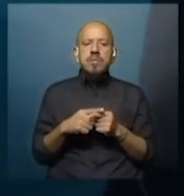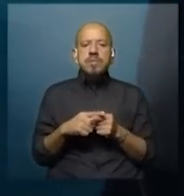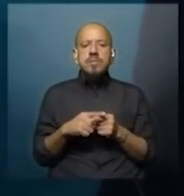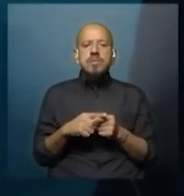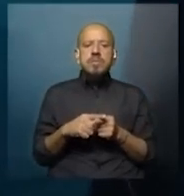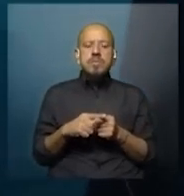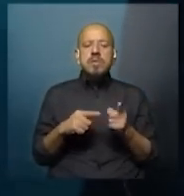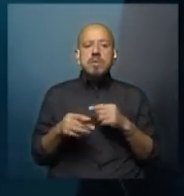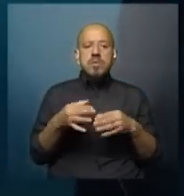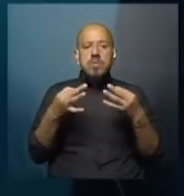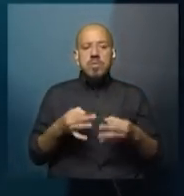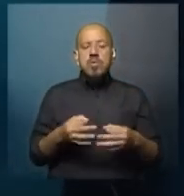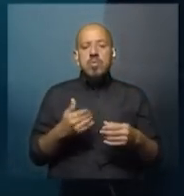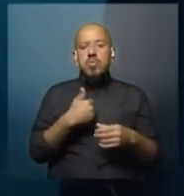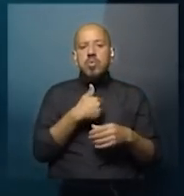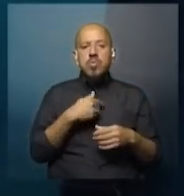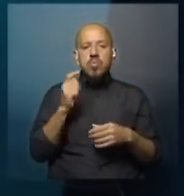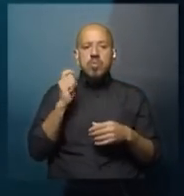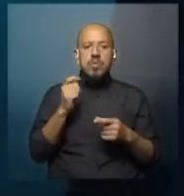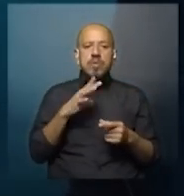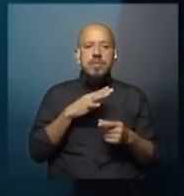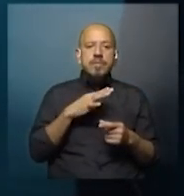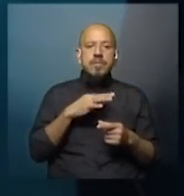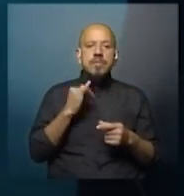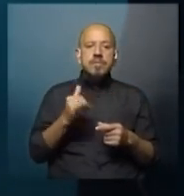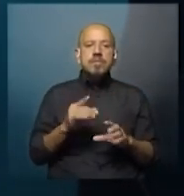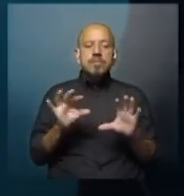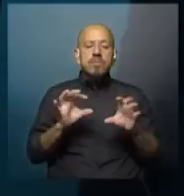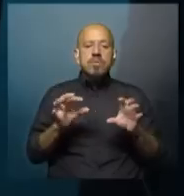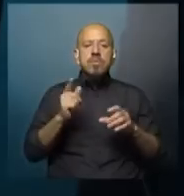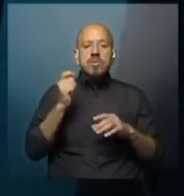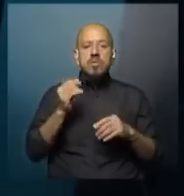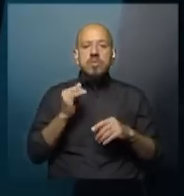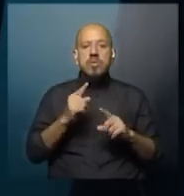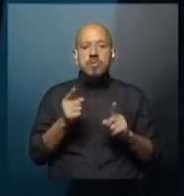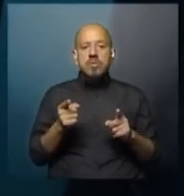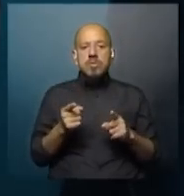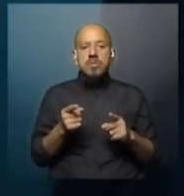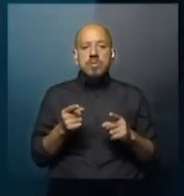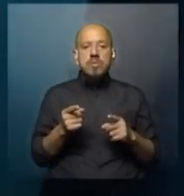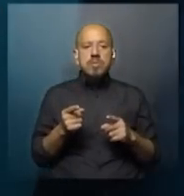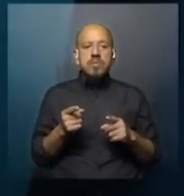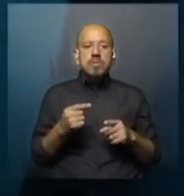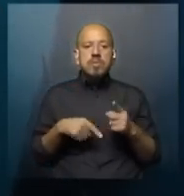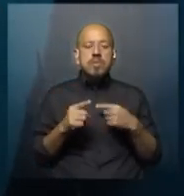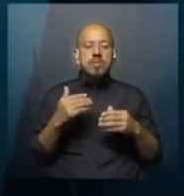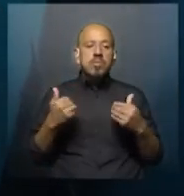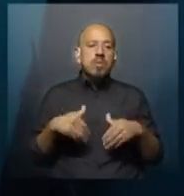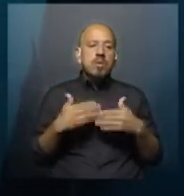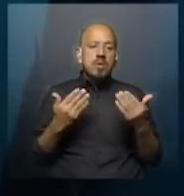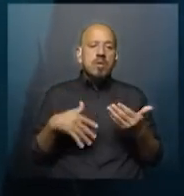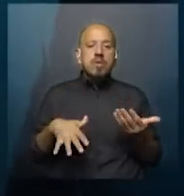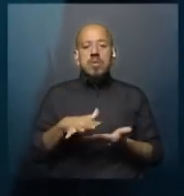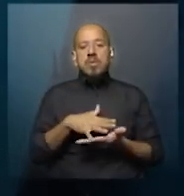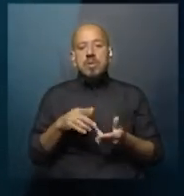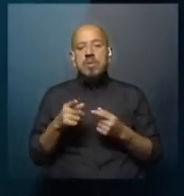sea claramente él cumplió una función pública pero la hay una discusión sobre si era un funcionario público o no No en cualquier caso digamos